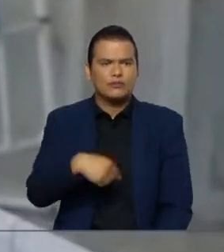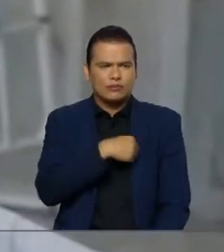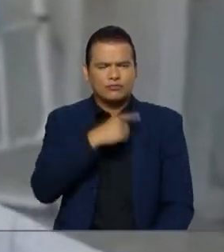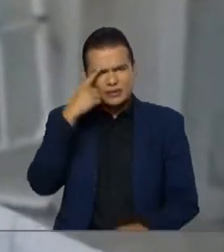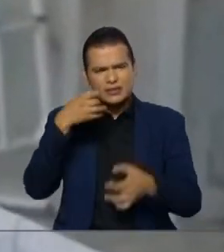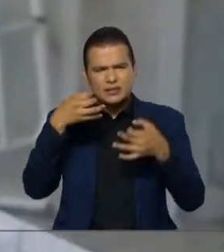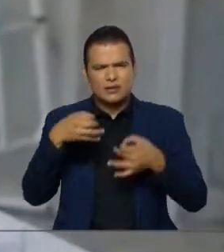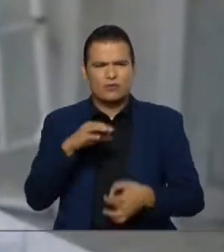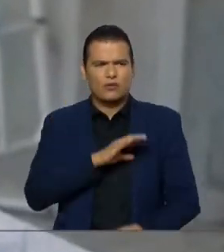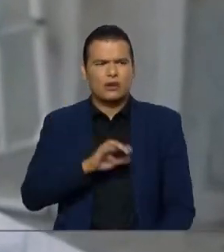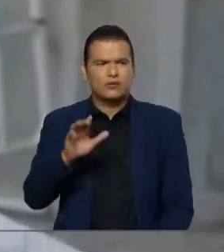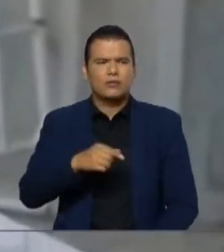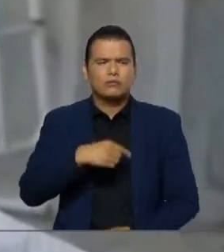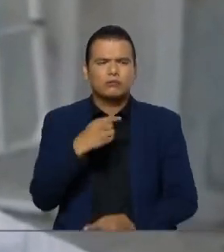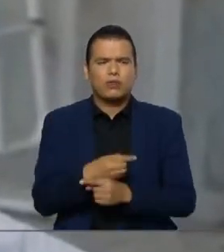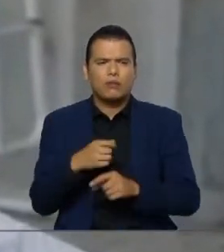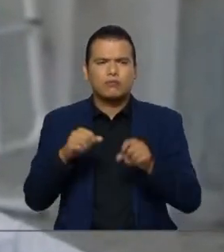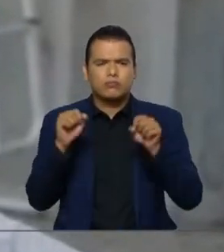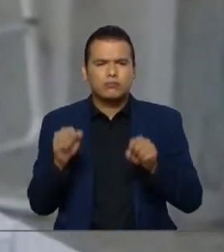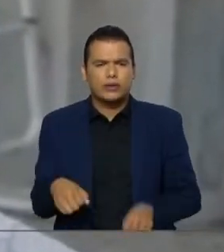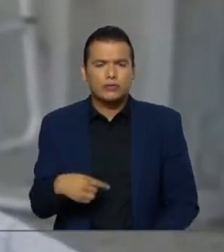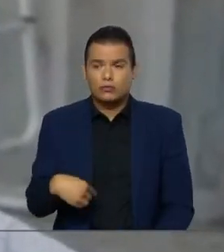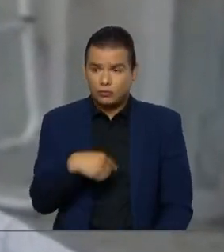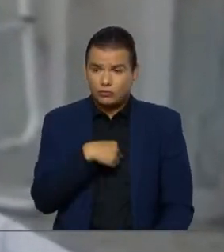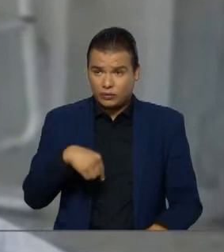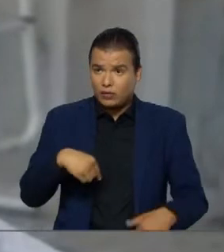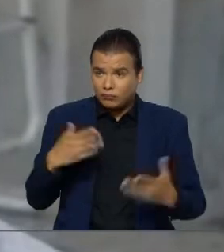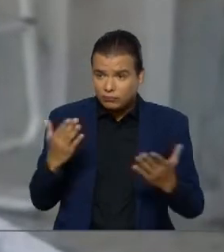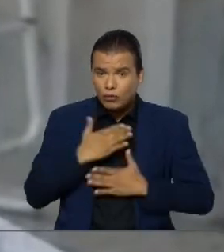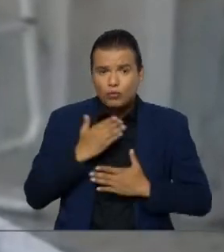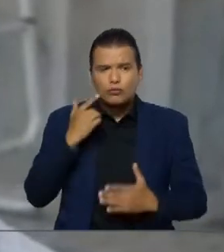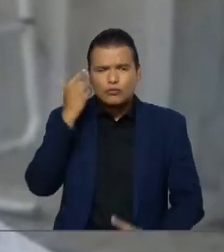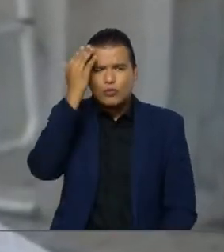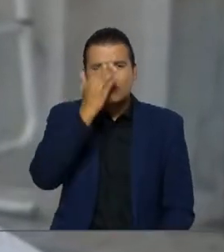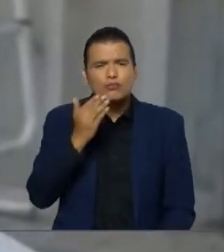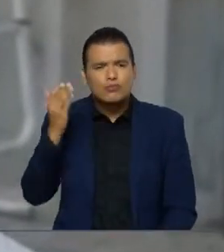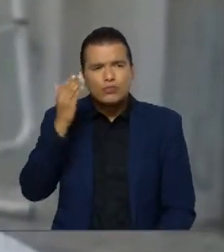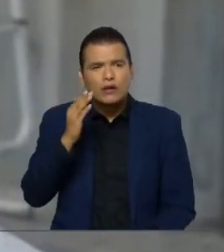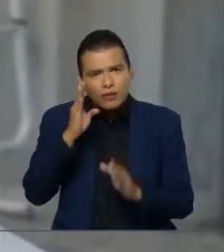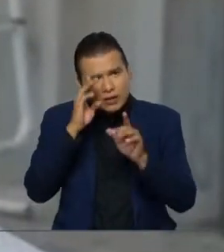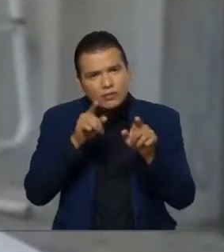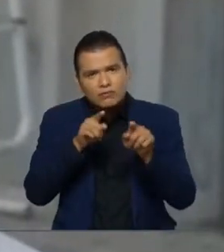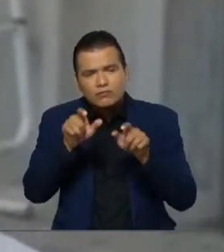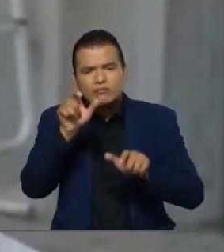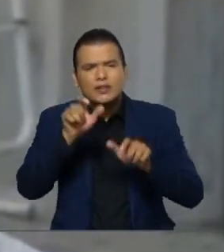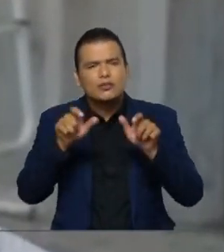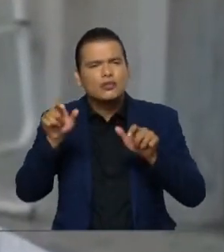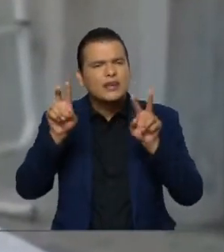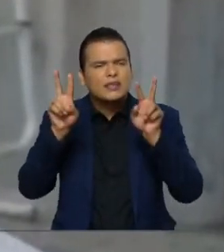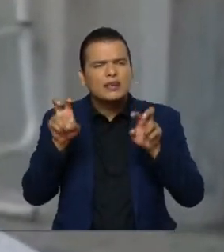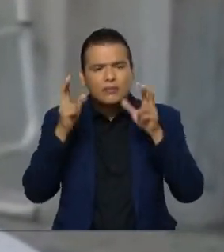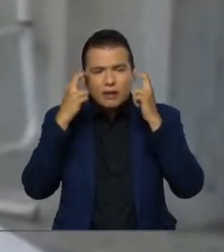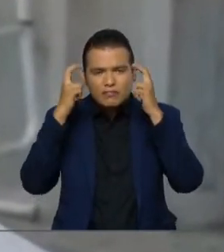la ciudad de Cali, le dijimos que podía ser el piloto para empezar a hablar de atención